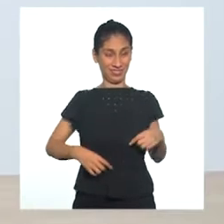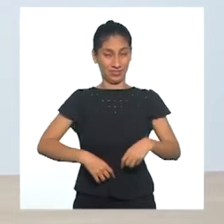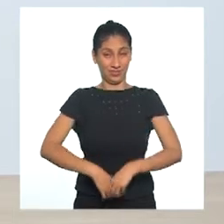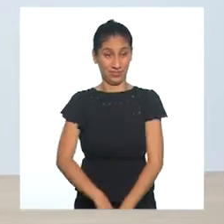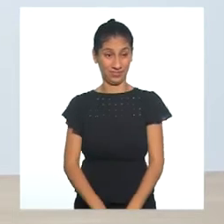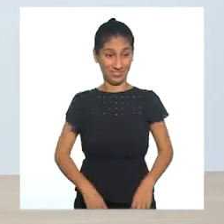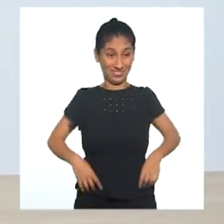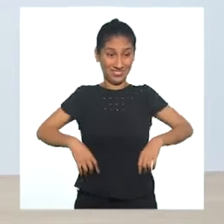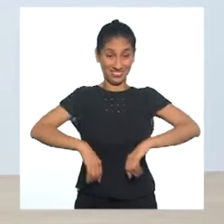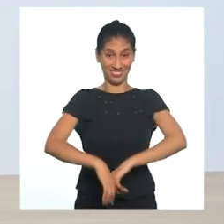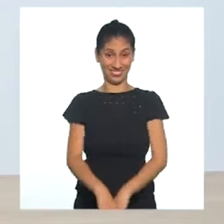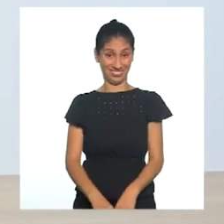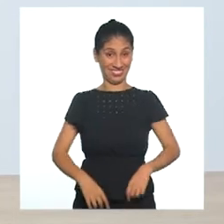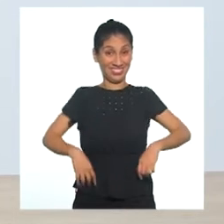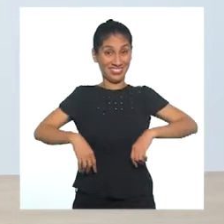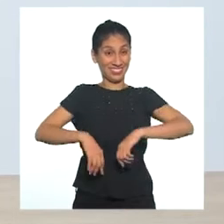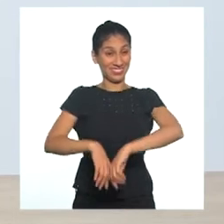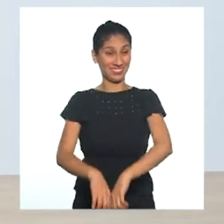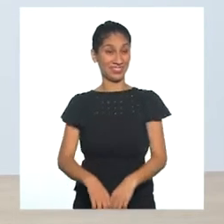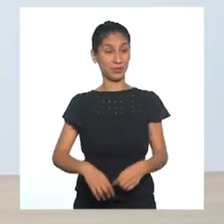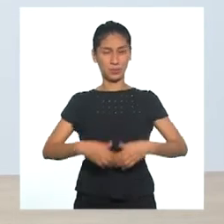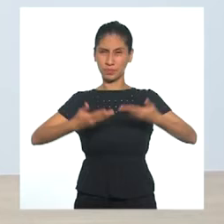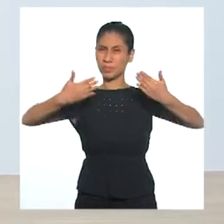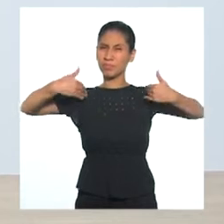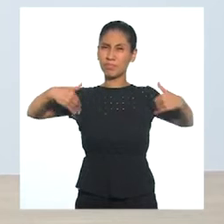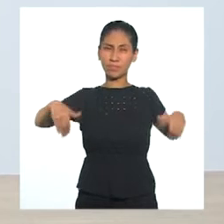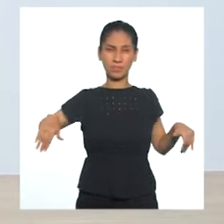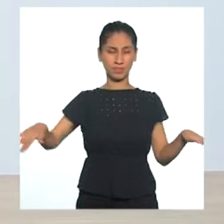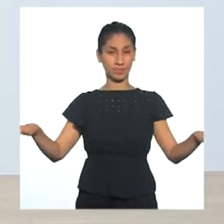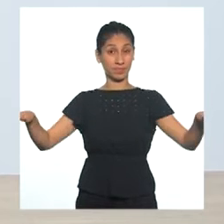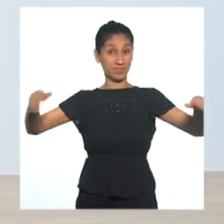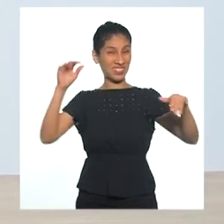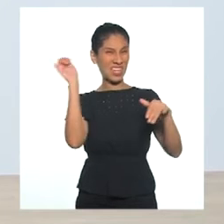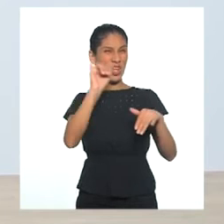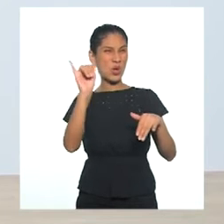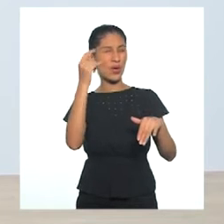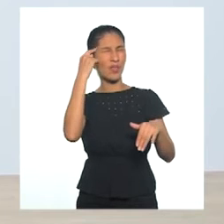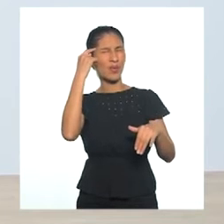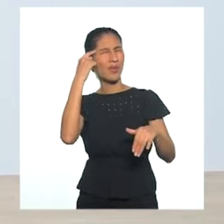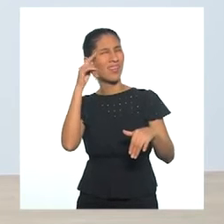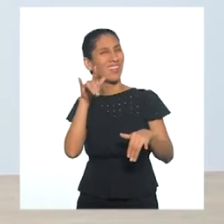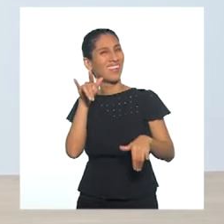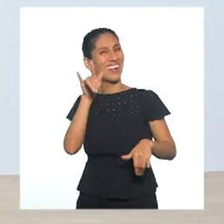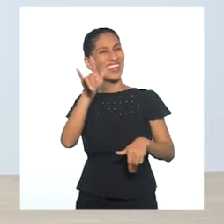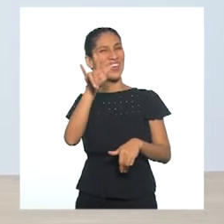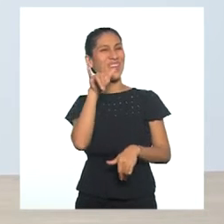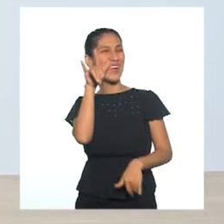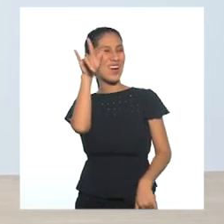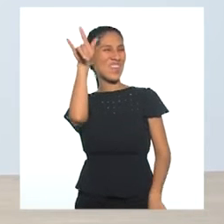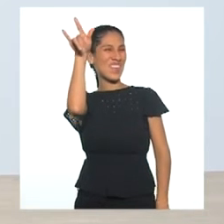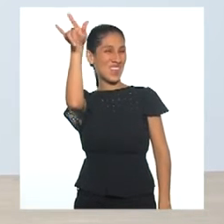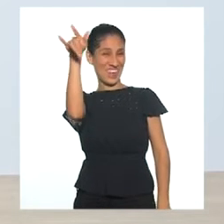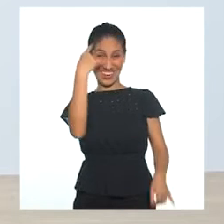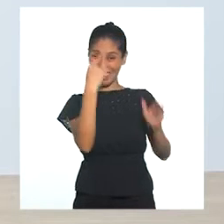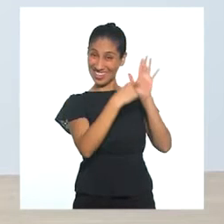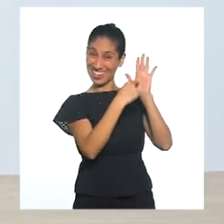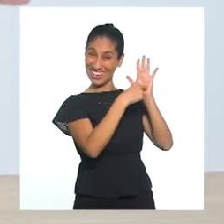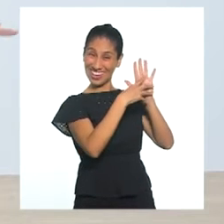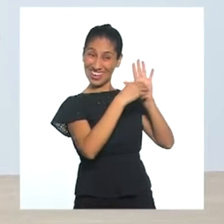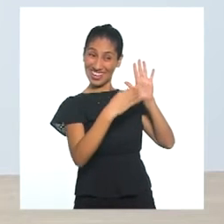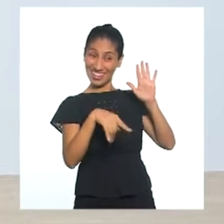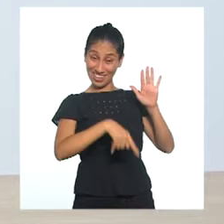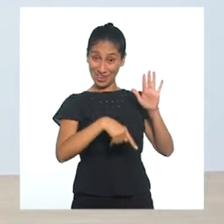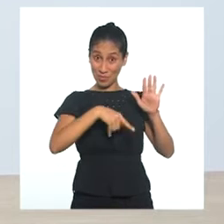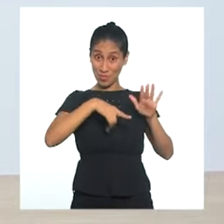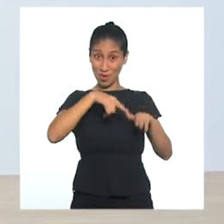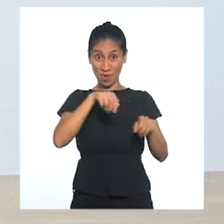adelante. Eso es, y vamos a imaginar que somos un avión. Alzamos un pie y estamos